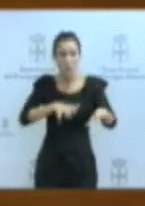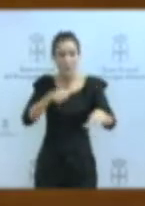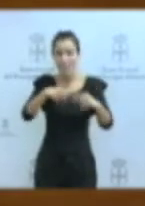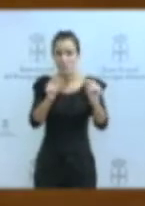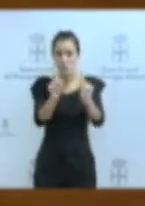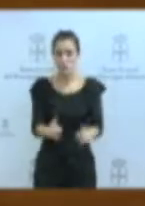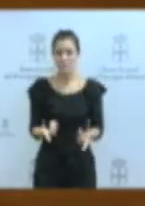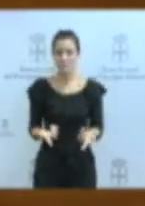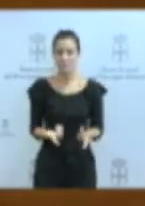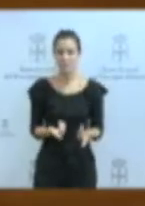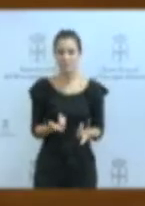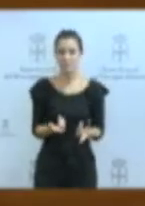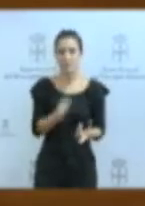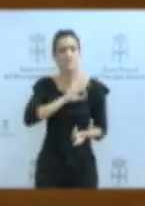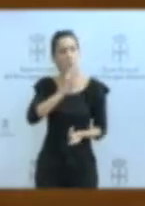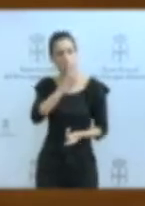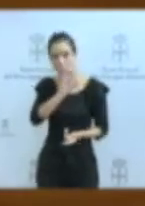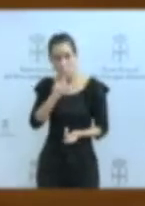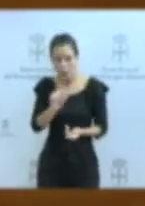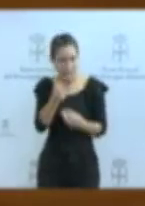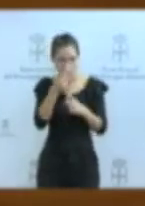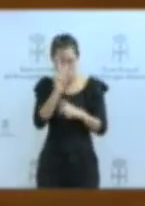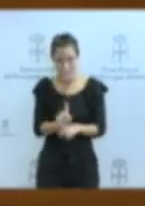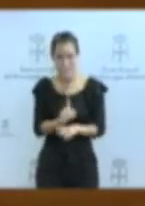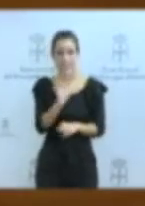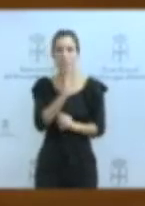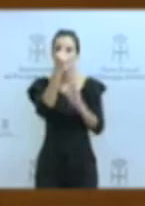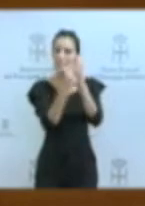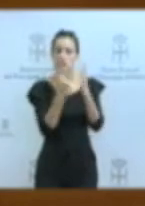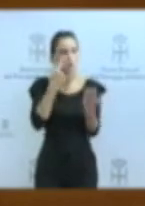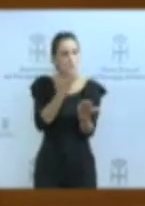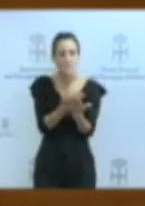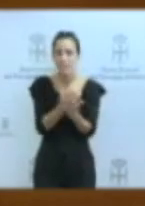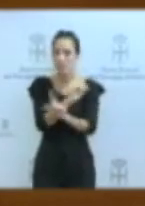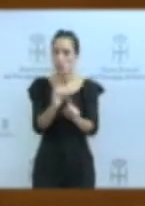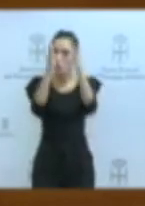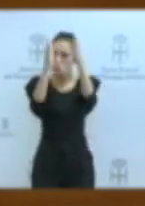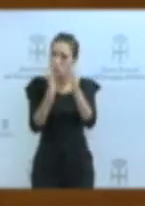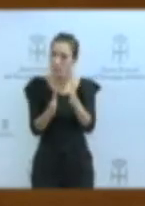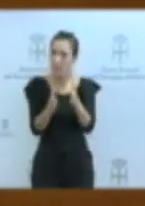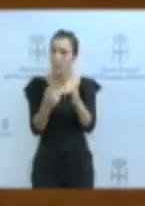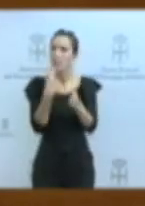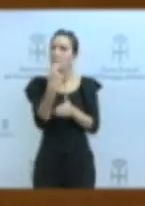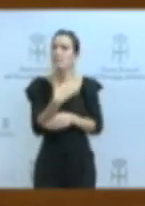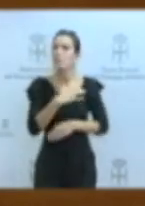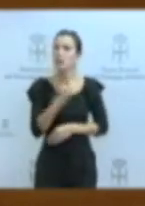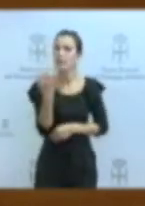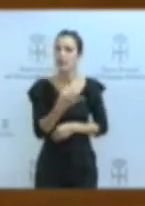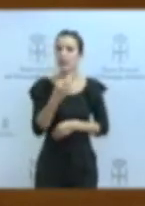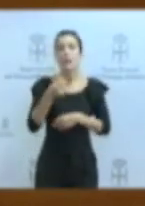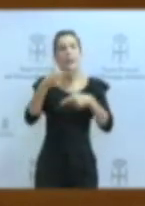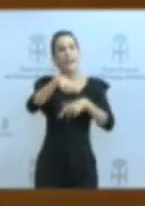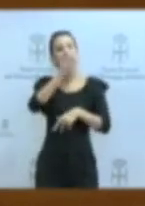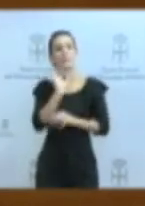lo justifican los datos. Usted puede decir exactamente por qué han optado por ahí y puede reconocer abiertamente que sí, que